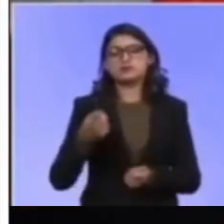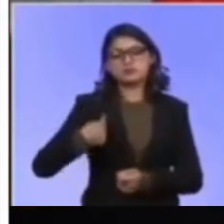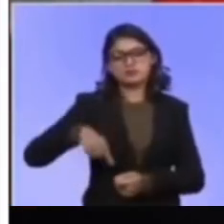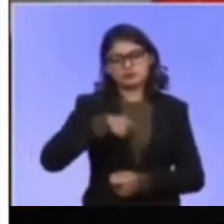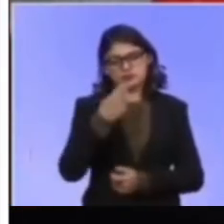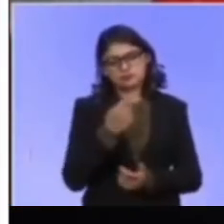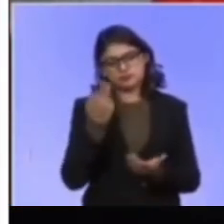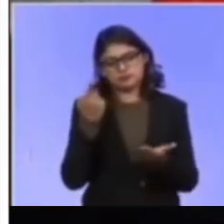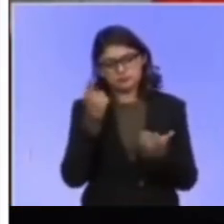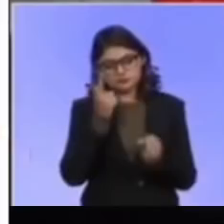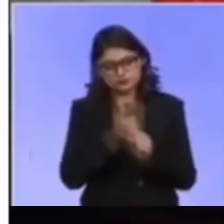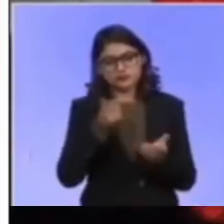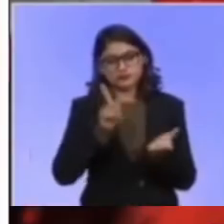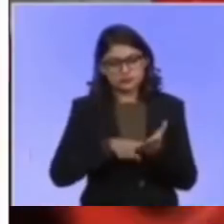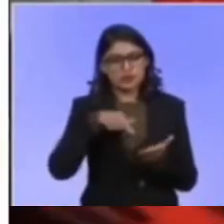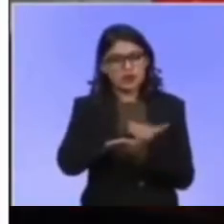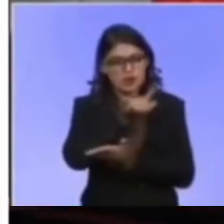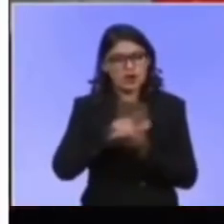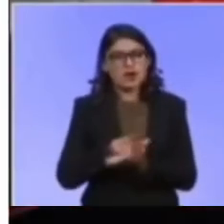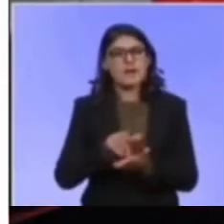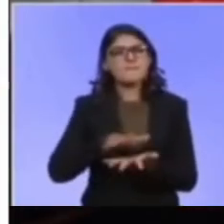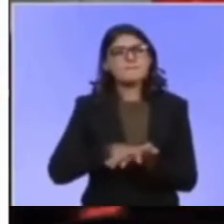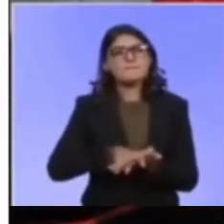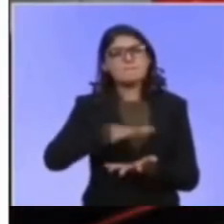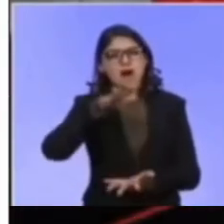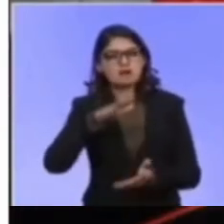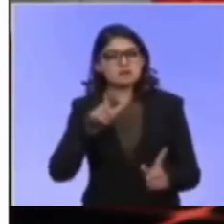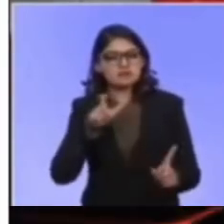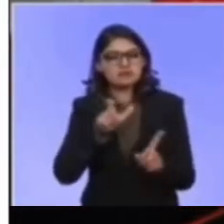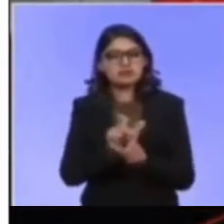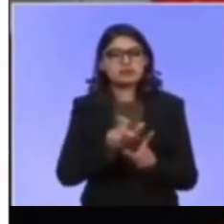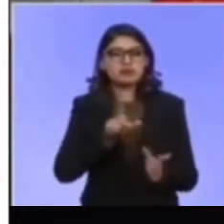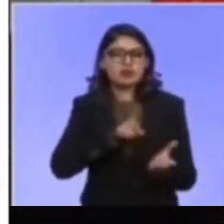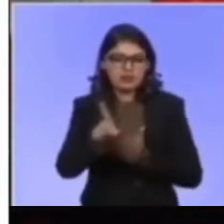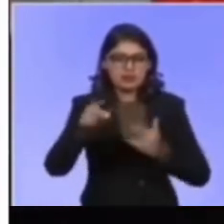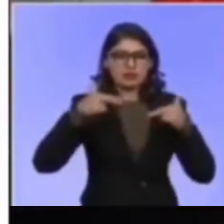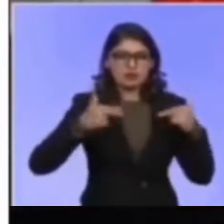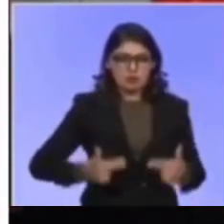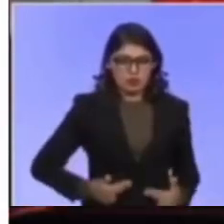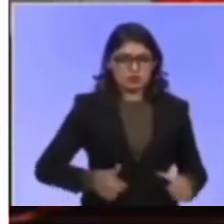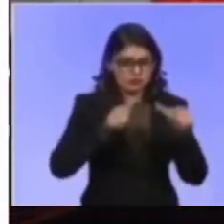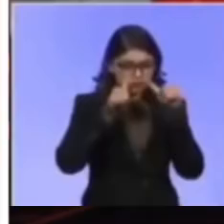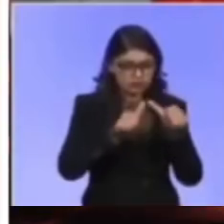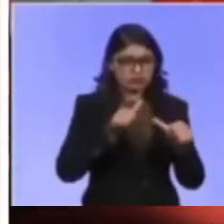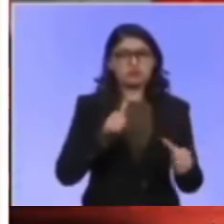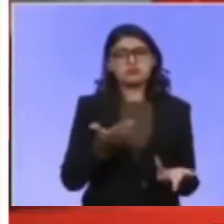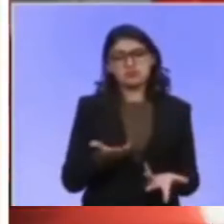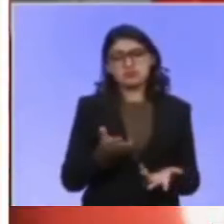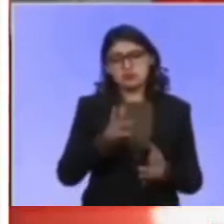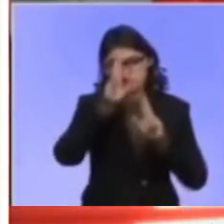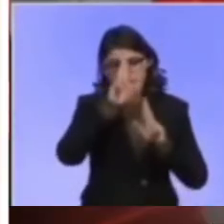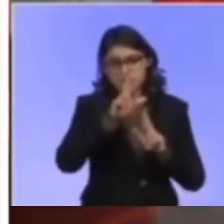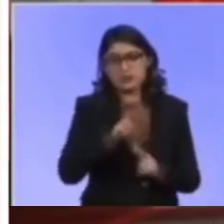morón que tenían que presentar sus gastos de precampaña si lo sabía y que en caso de no